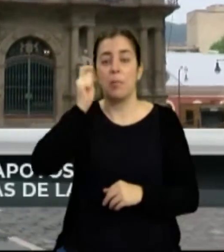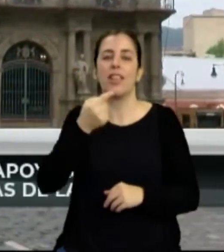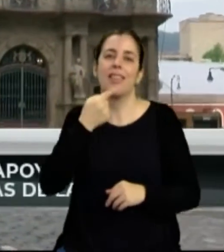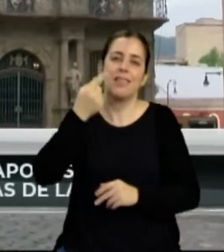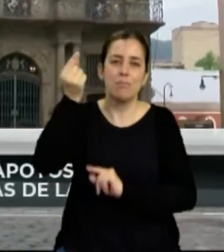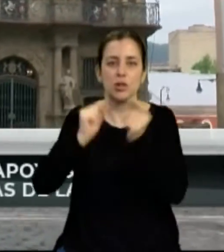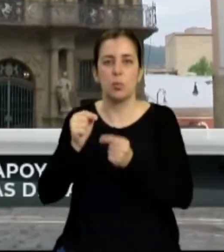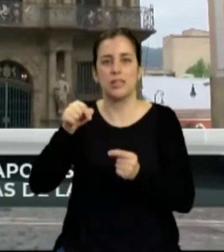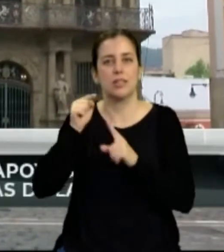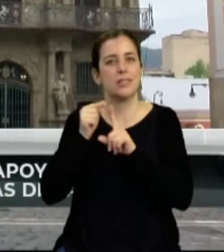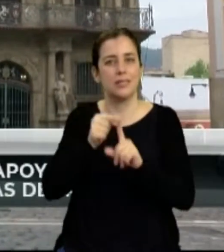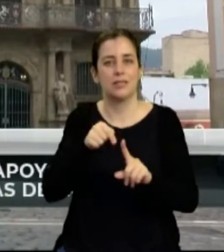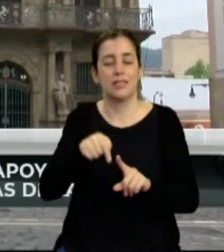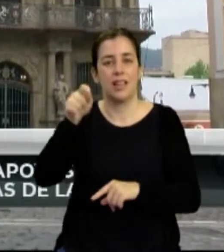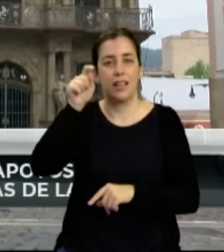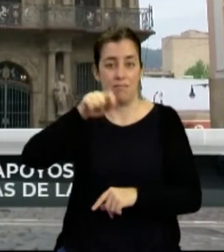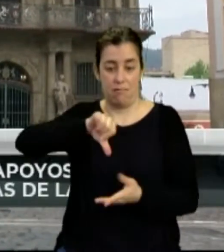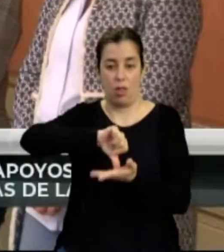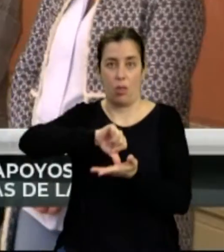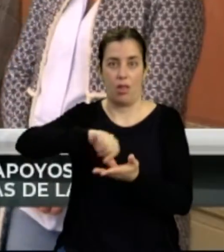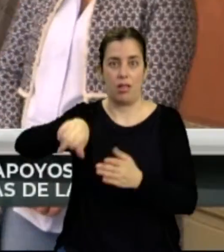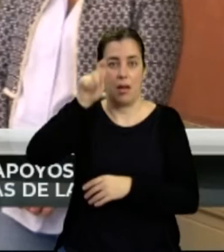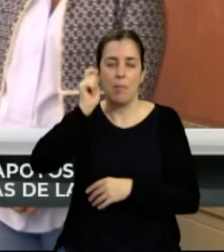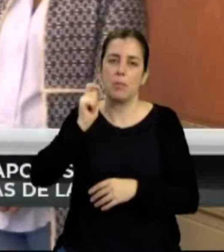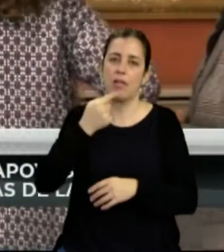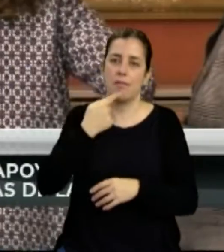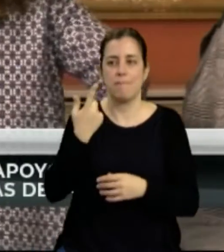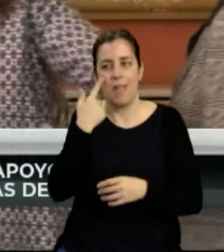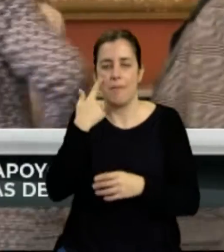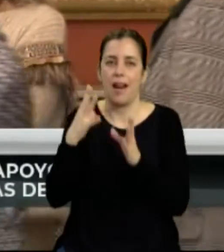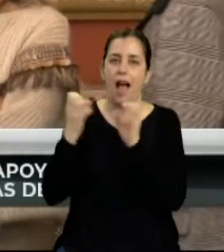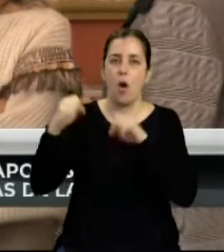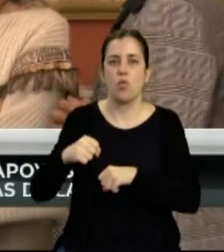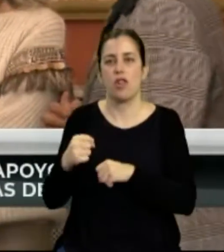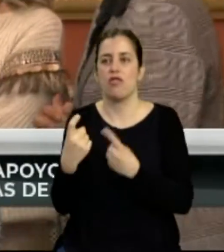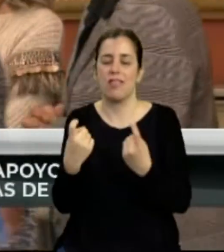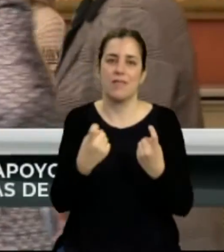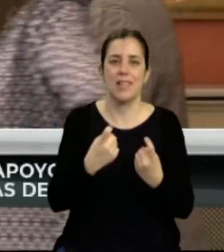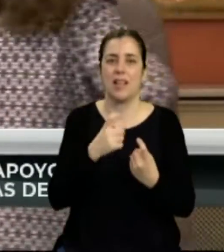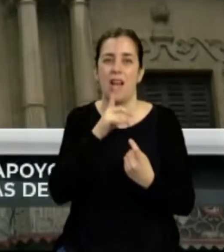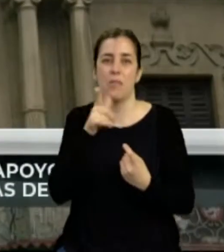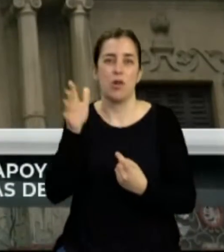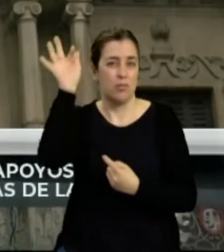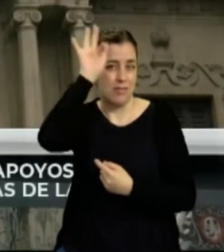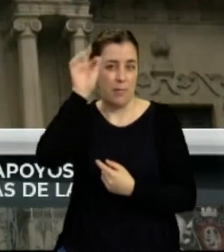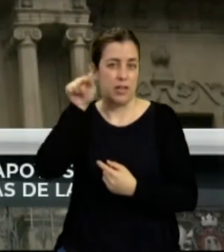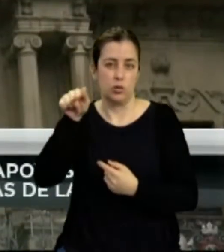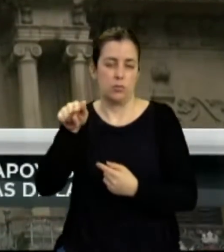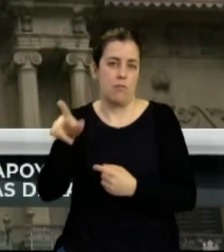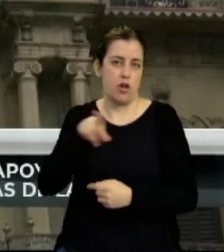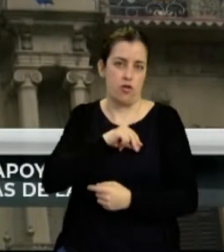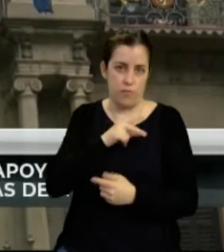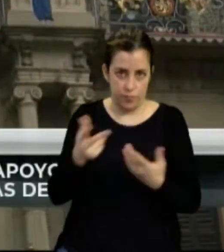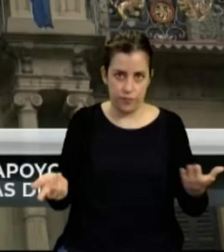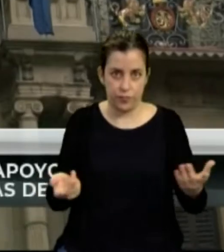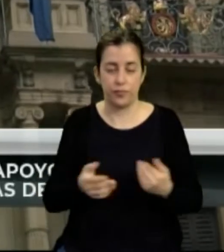Maya es totalmente pesimista con la posibilidad de lograr los acuerdos necesarios. Denuncia un bloqueo hacia Navarra. Suma, independientemente del contenido. De